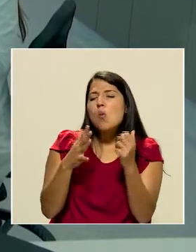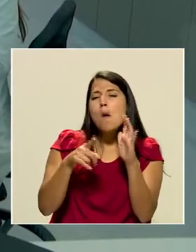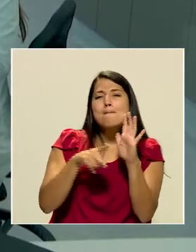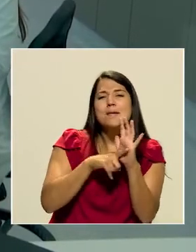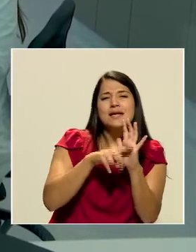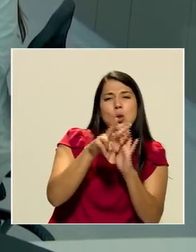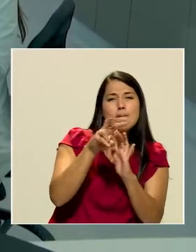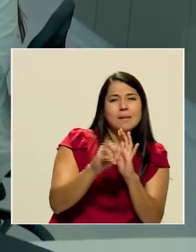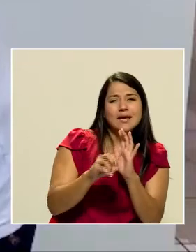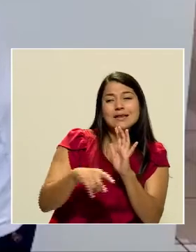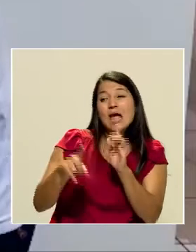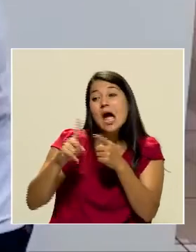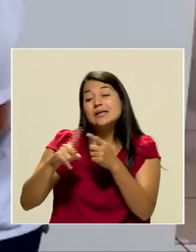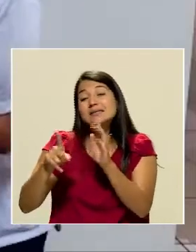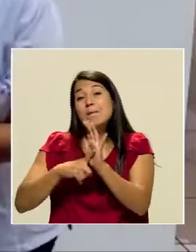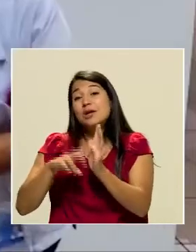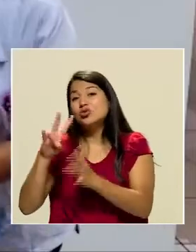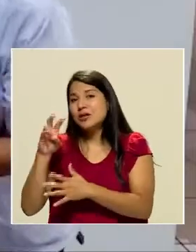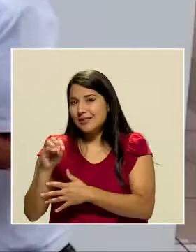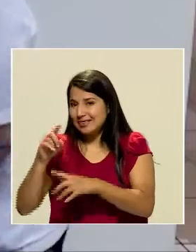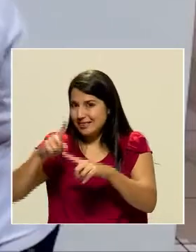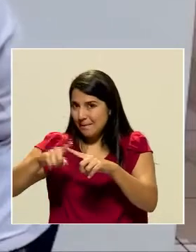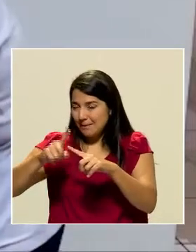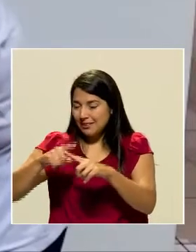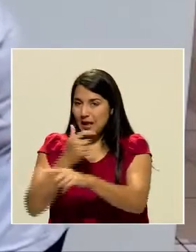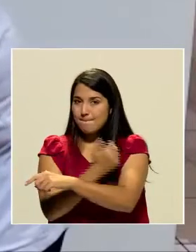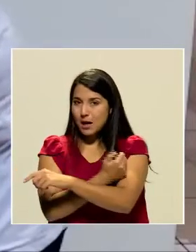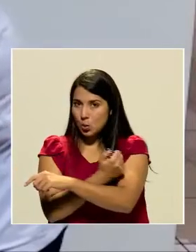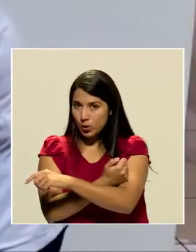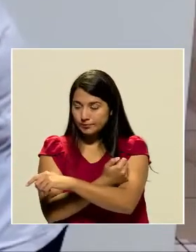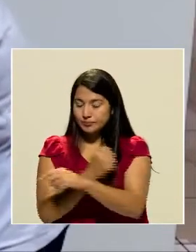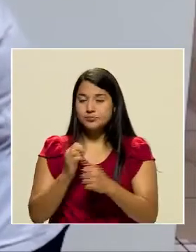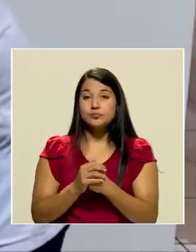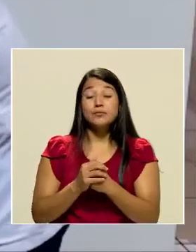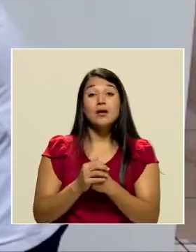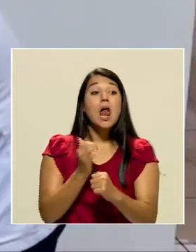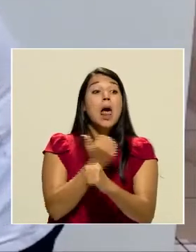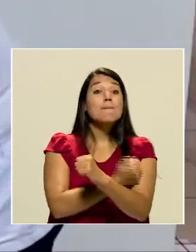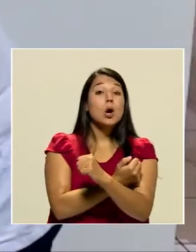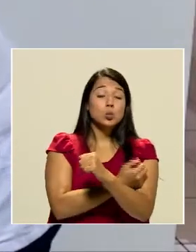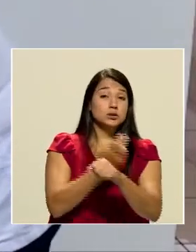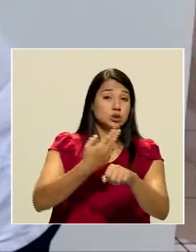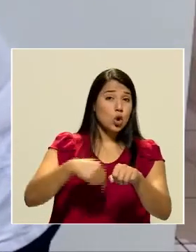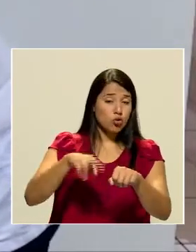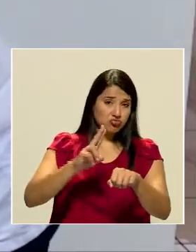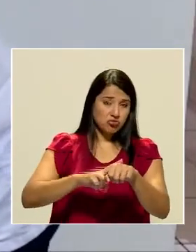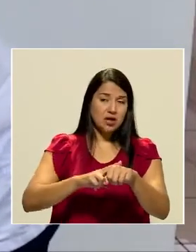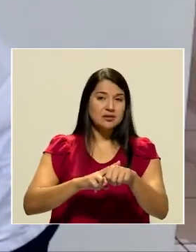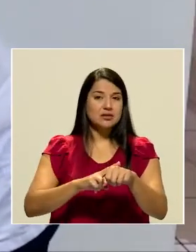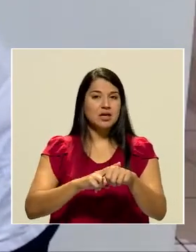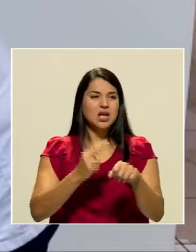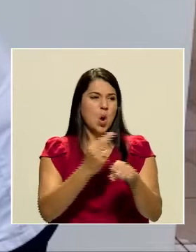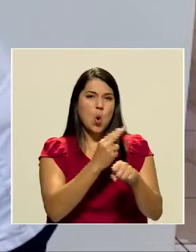menos 70 grados, dependiendo de la vacuna que sea. Las vacunas corrientes, las que andan